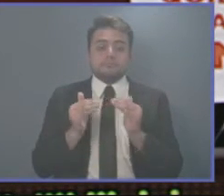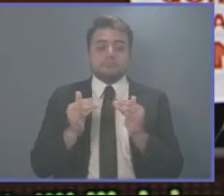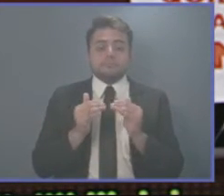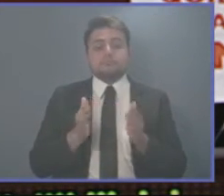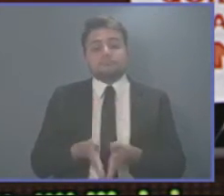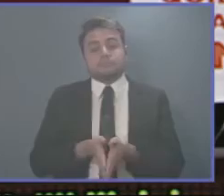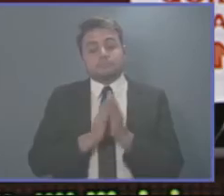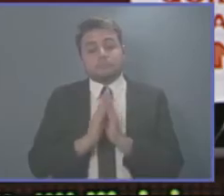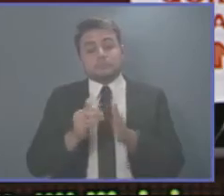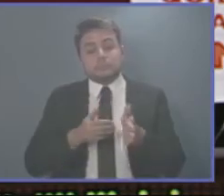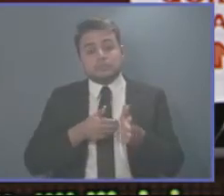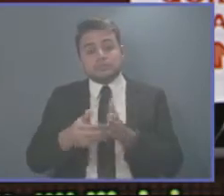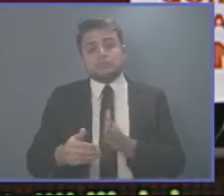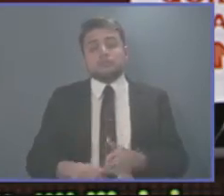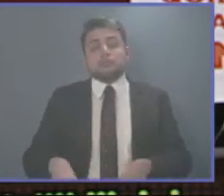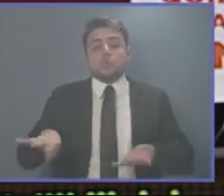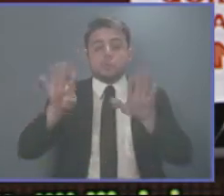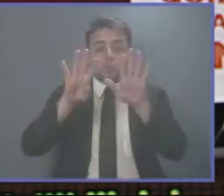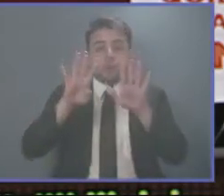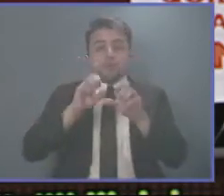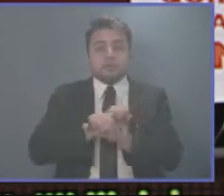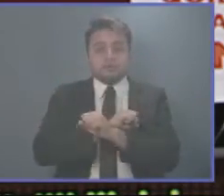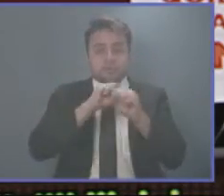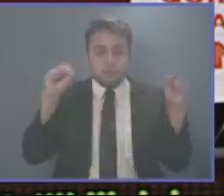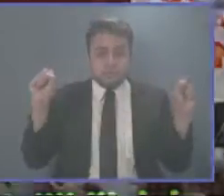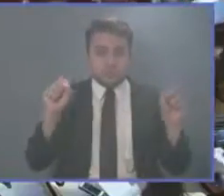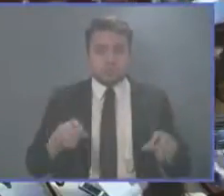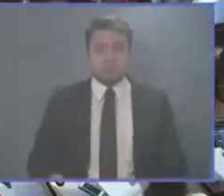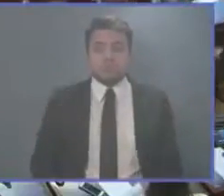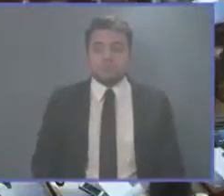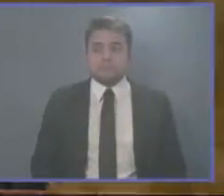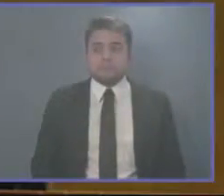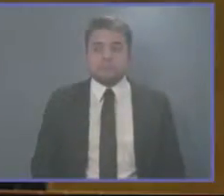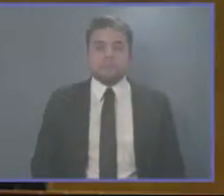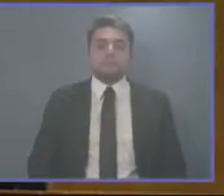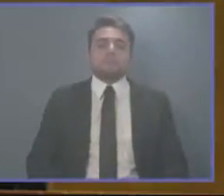10 de la, a las 9 de la mañana. Gracias, presidente. Gracias, diputado. Tiene el uso de la palabra.